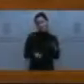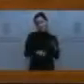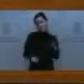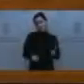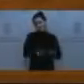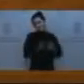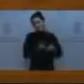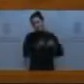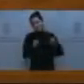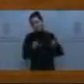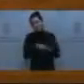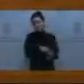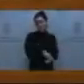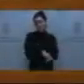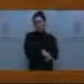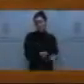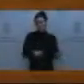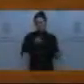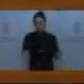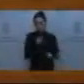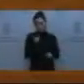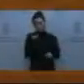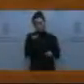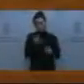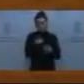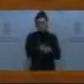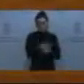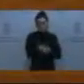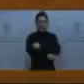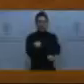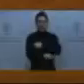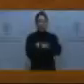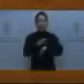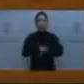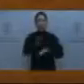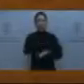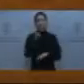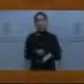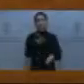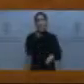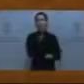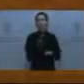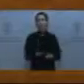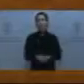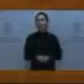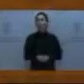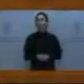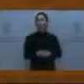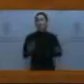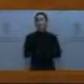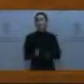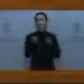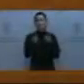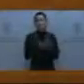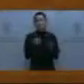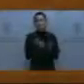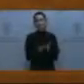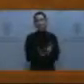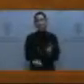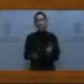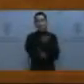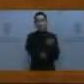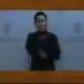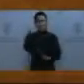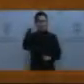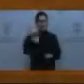lo sé, me tiene en la duda. Estoy esperando hasta agosto encarecidamente a ver si... Porque les voy a explicar por qué. Porque los anuncios de planes del prerrománico son casi como la